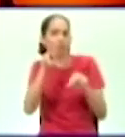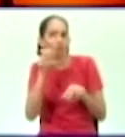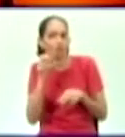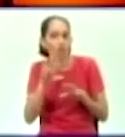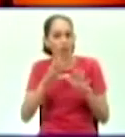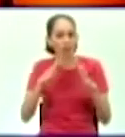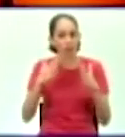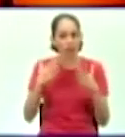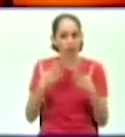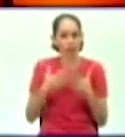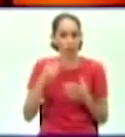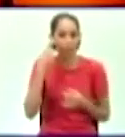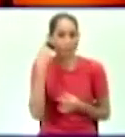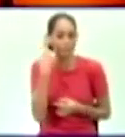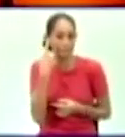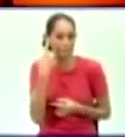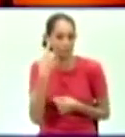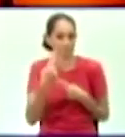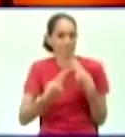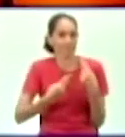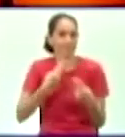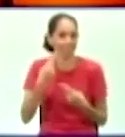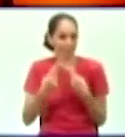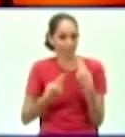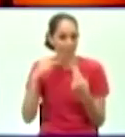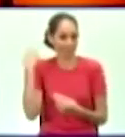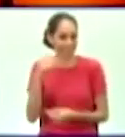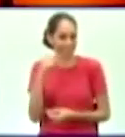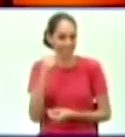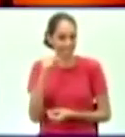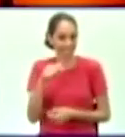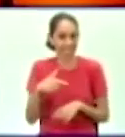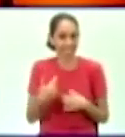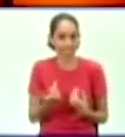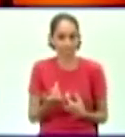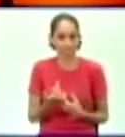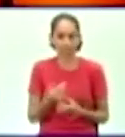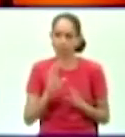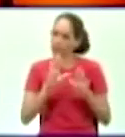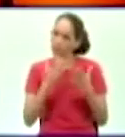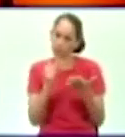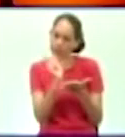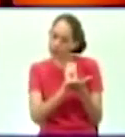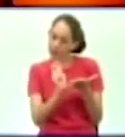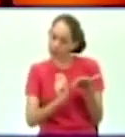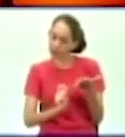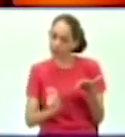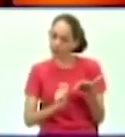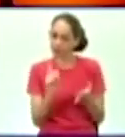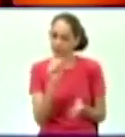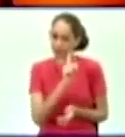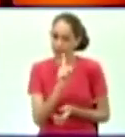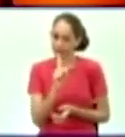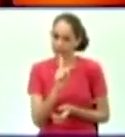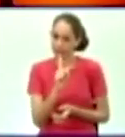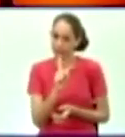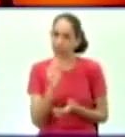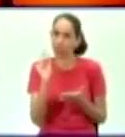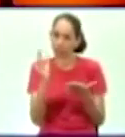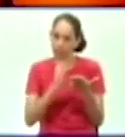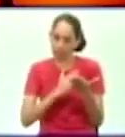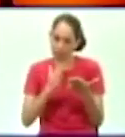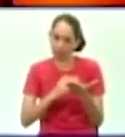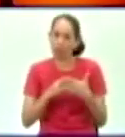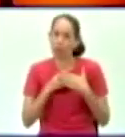un primer ejercicio. Recuerda, no debes copiar todo lo que está en la diapositiva, lo tienes en tu libro de texto.